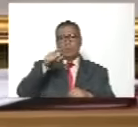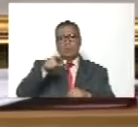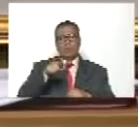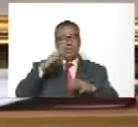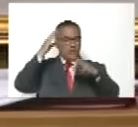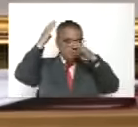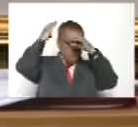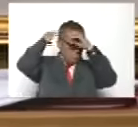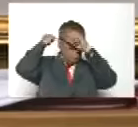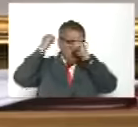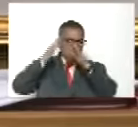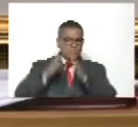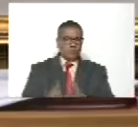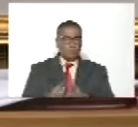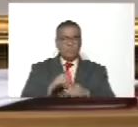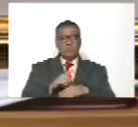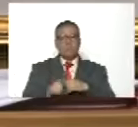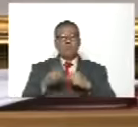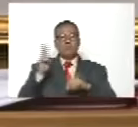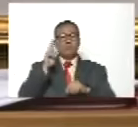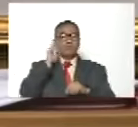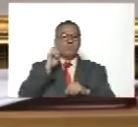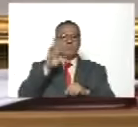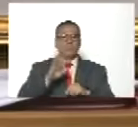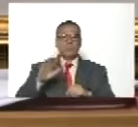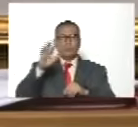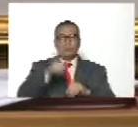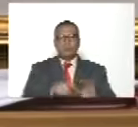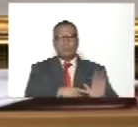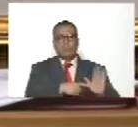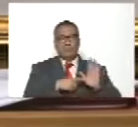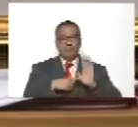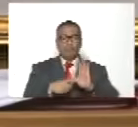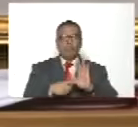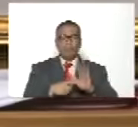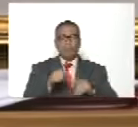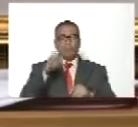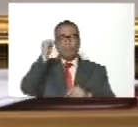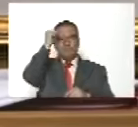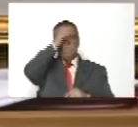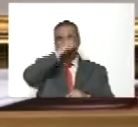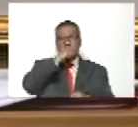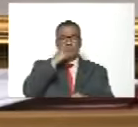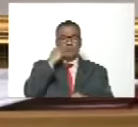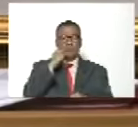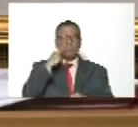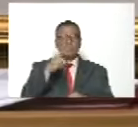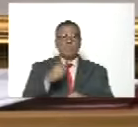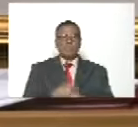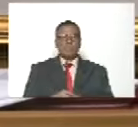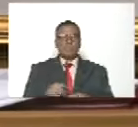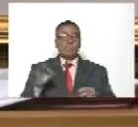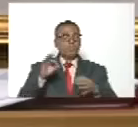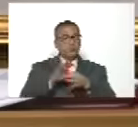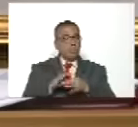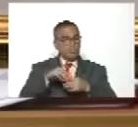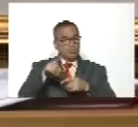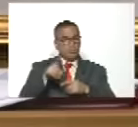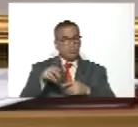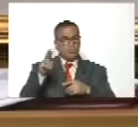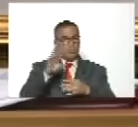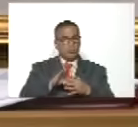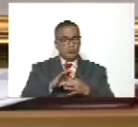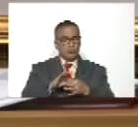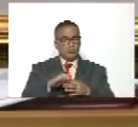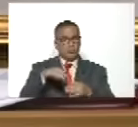como embajador extraordinario y plenipotenciario de la República Bolivariana de Venezuela ante la República de Sudáfrica, concurrente ante la Unión de